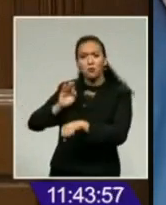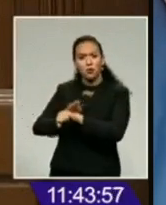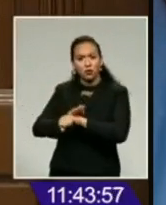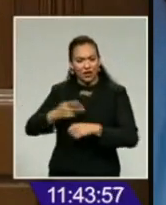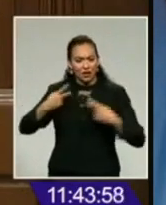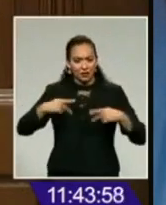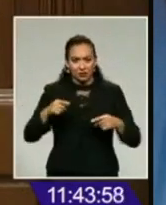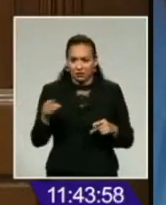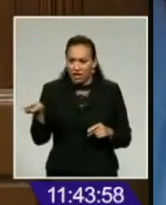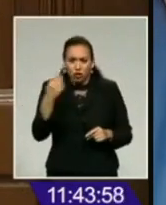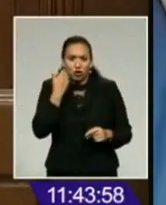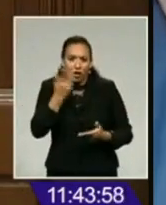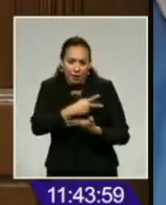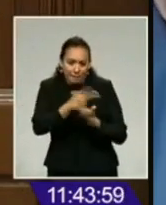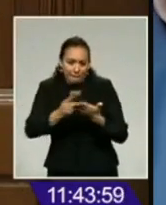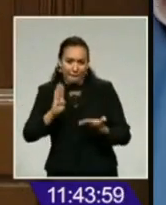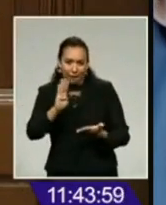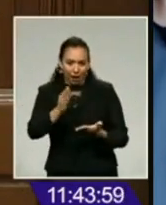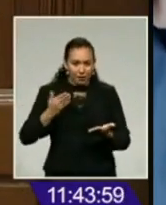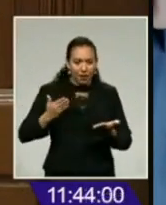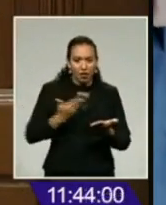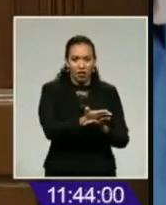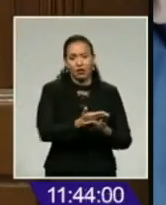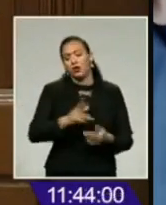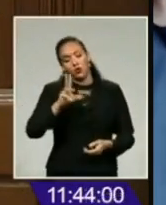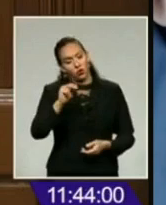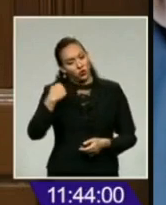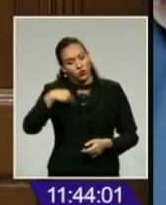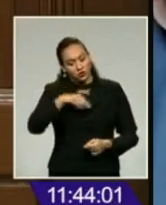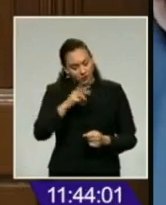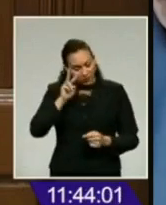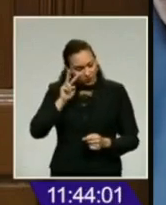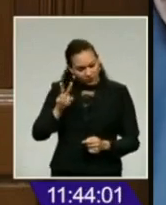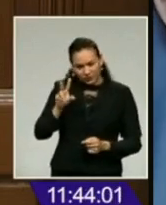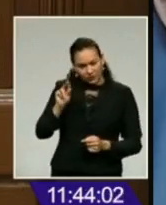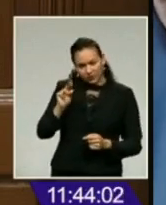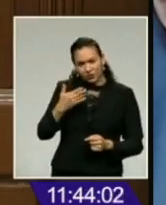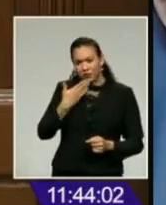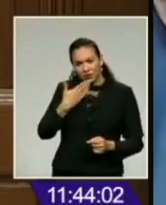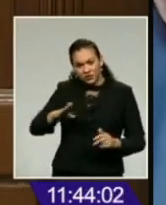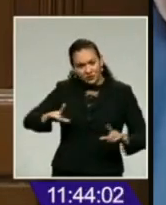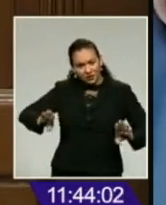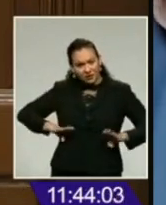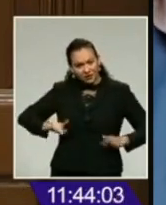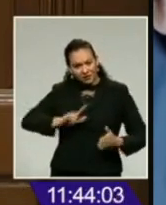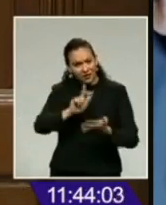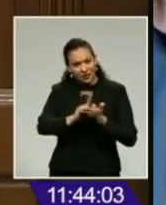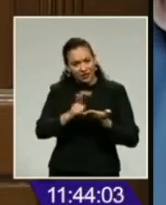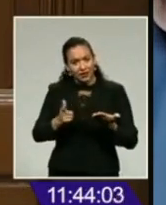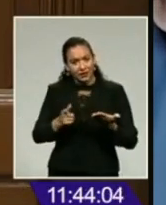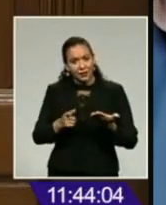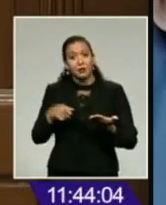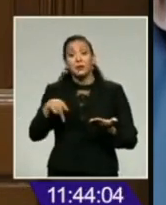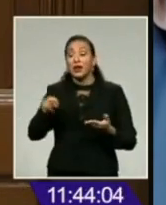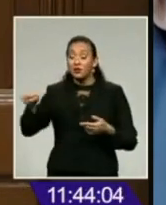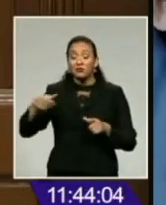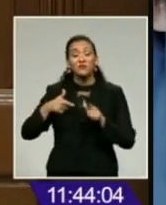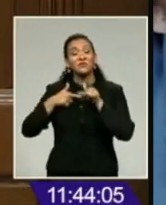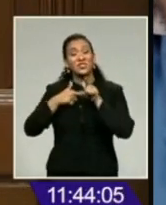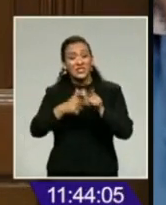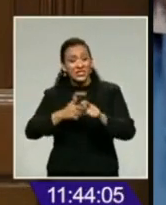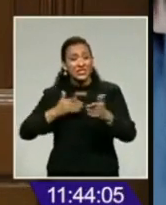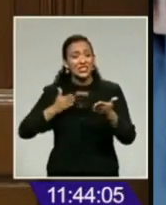los mexicanos. Pues vamos, amigos, a ver la tremenda batalla del siglo que ocurrió y cómo